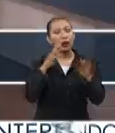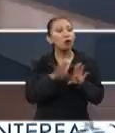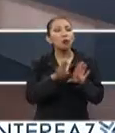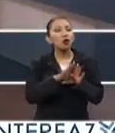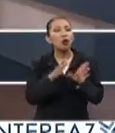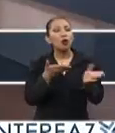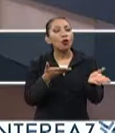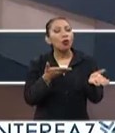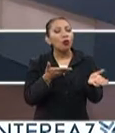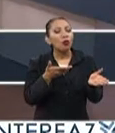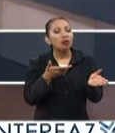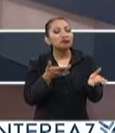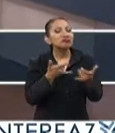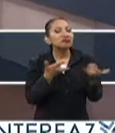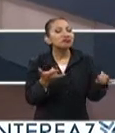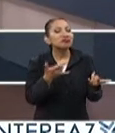fue